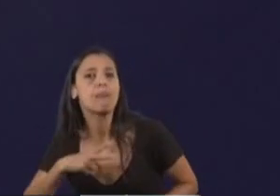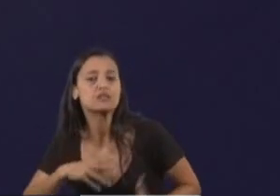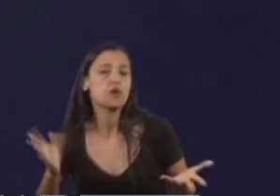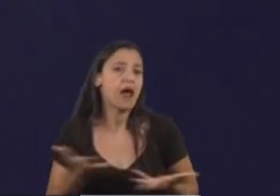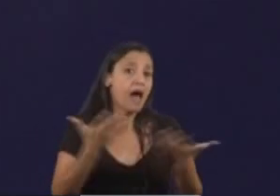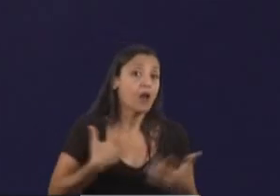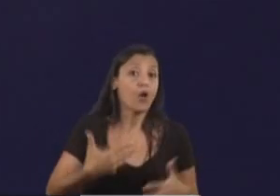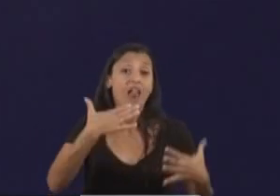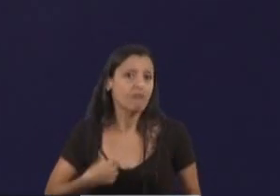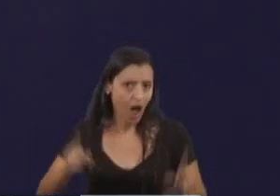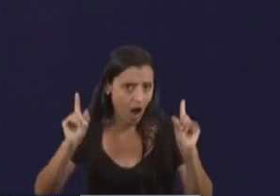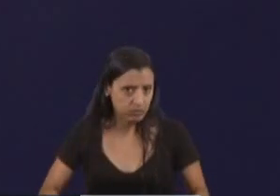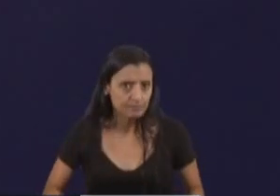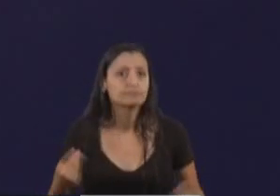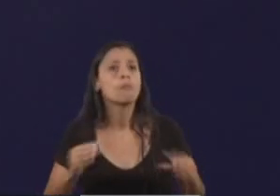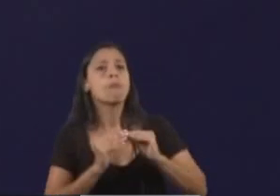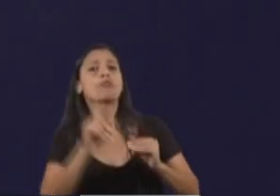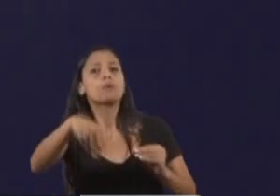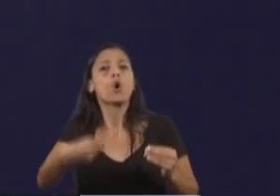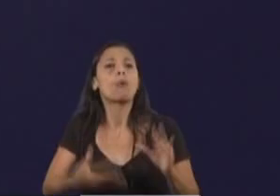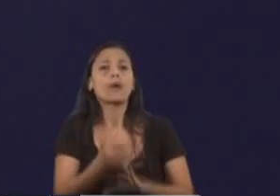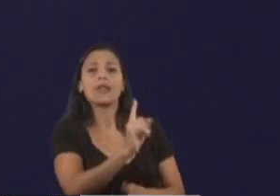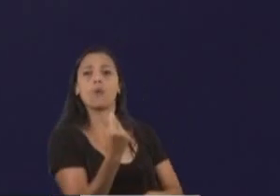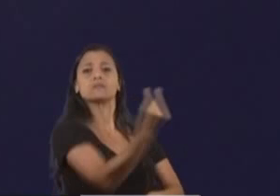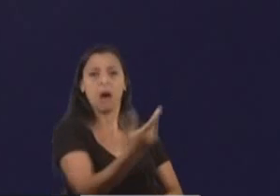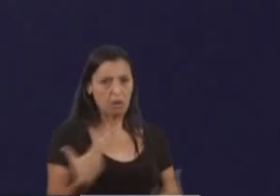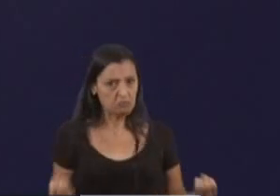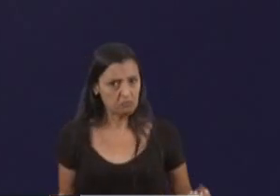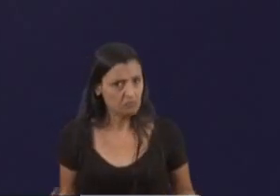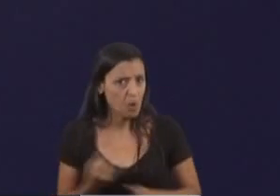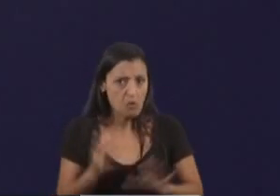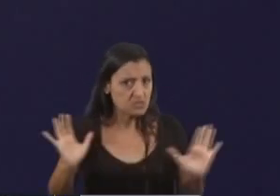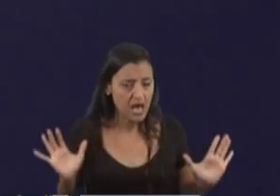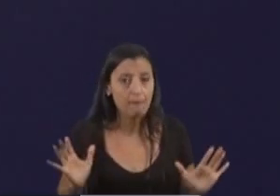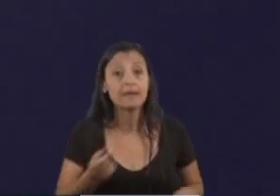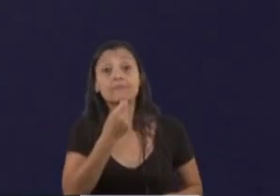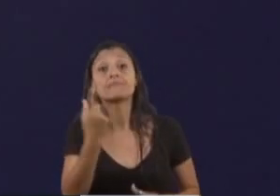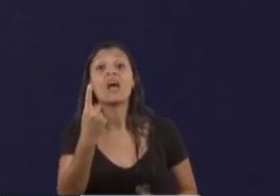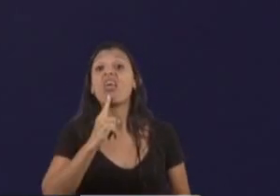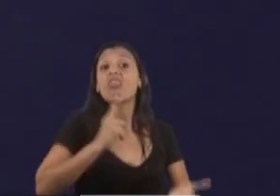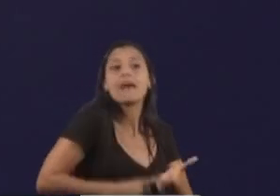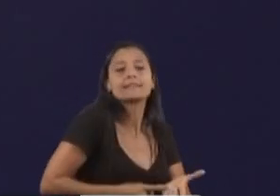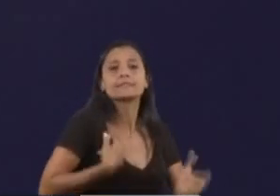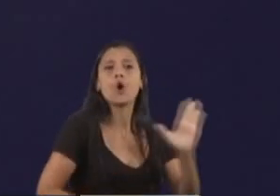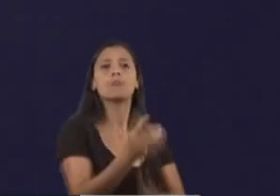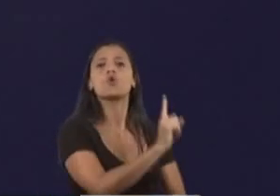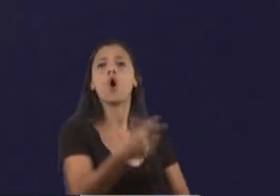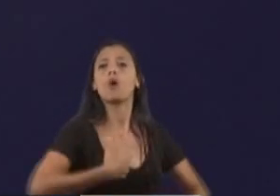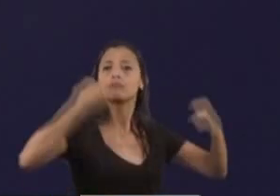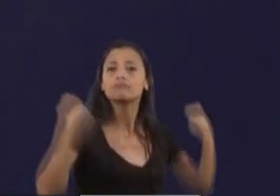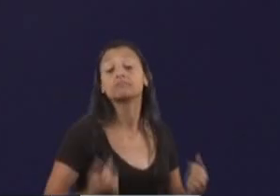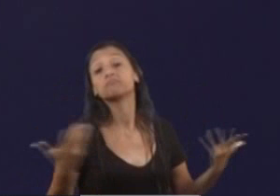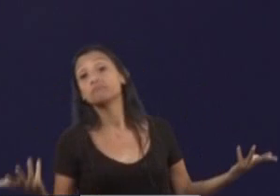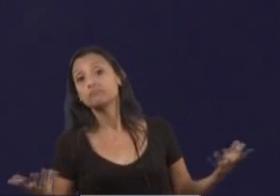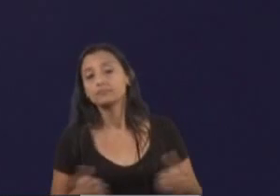la verdad es que lo desconocemos y, por supuesto, eso puede ocurrir, ha ocurrido siempre. En el caso de una decisión de no ir, bueno,